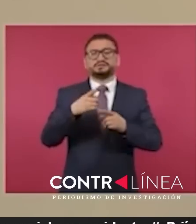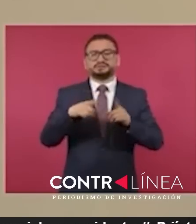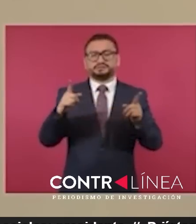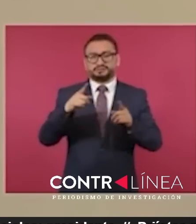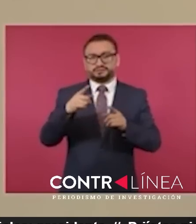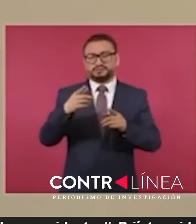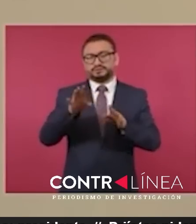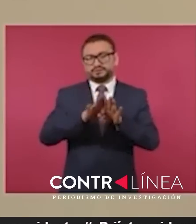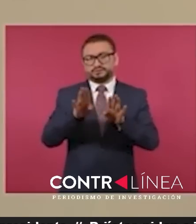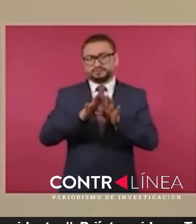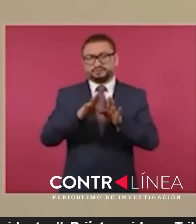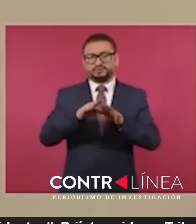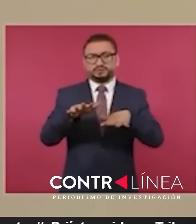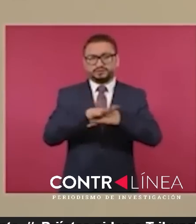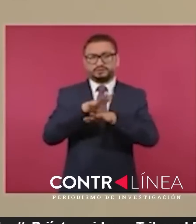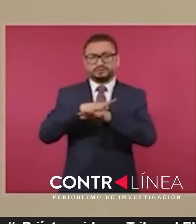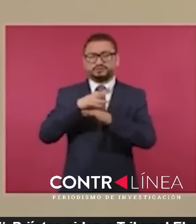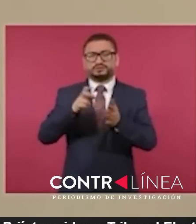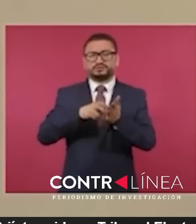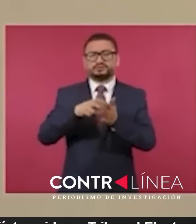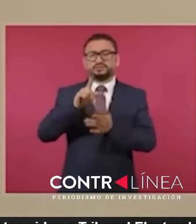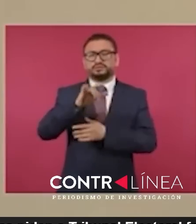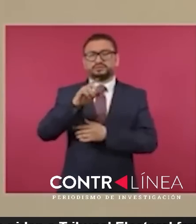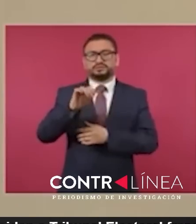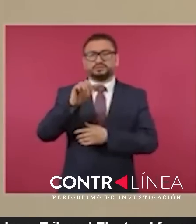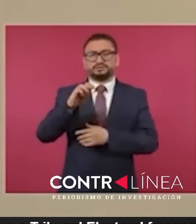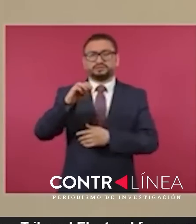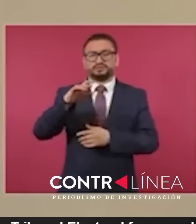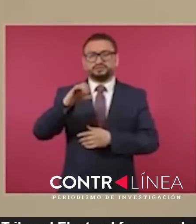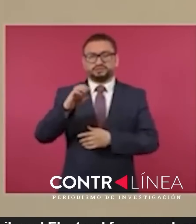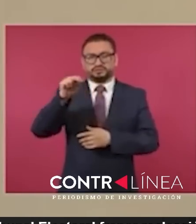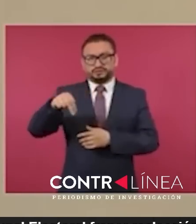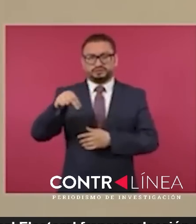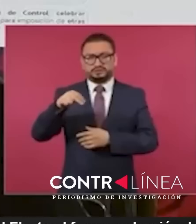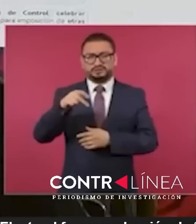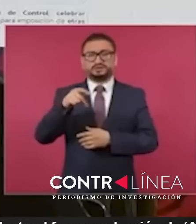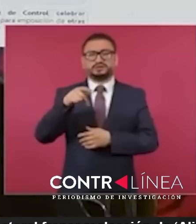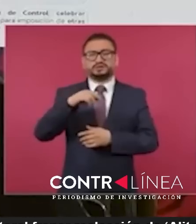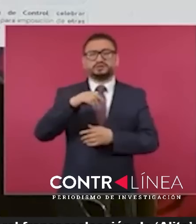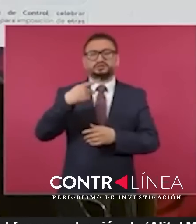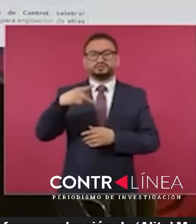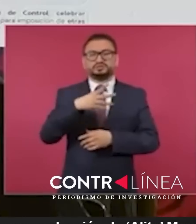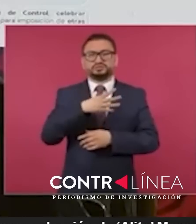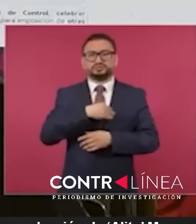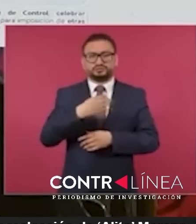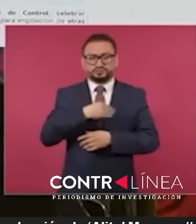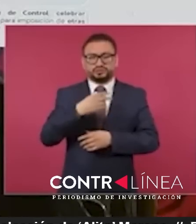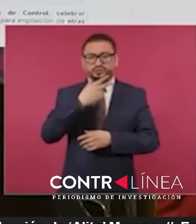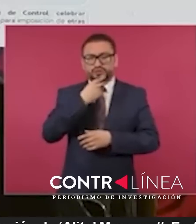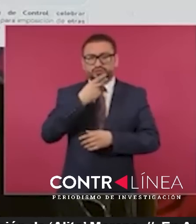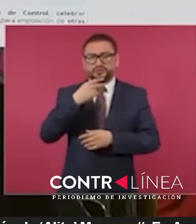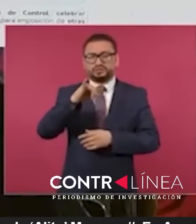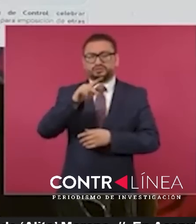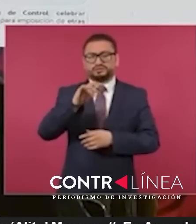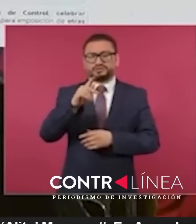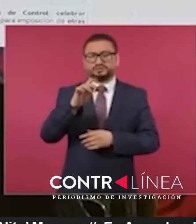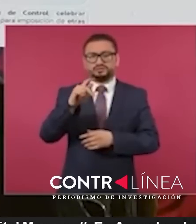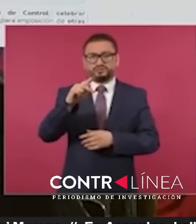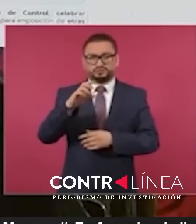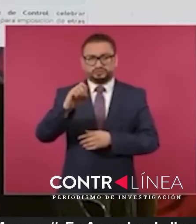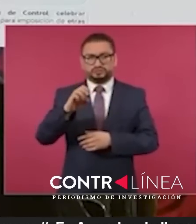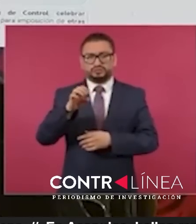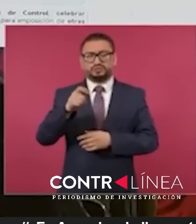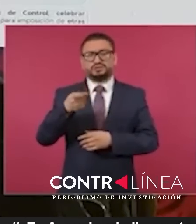de medidas cautelares de Luis Antonio N., alias El Monedas. Él es hijo de José Antonio, alias El Marro, y 2 cómplices